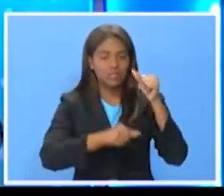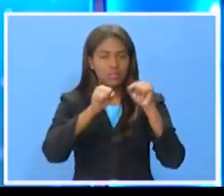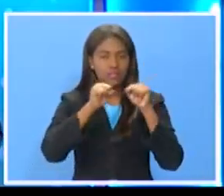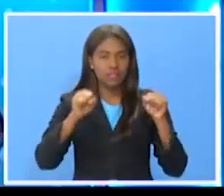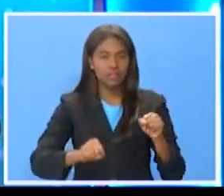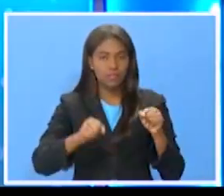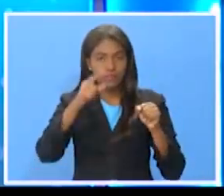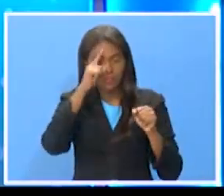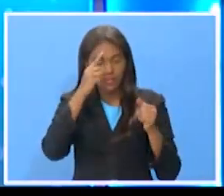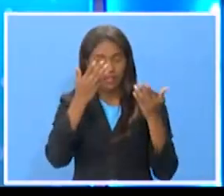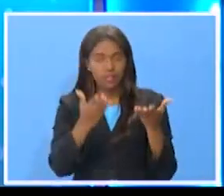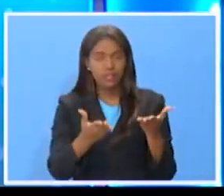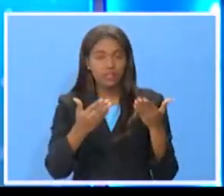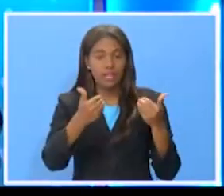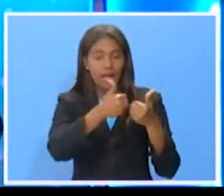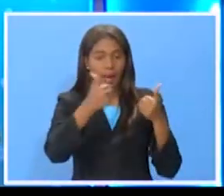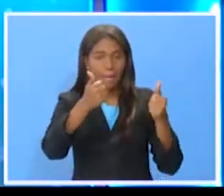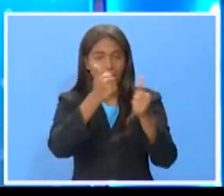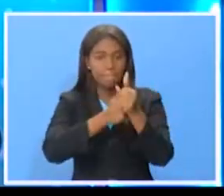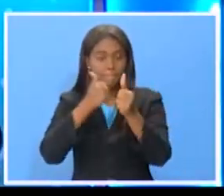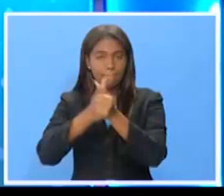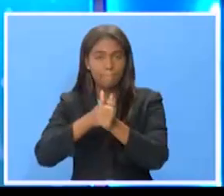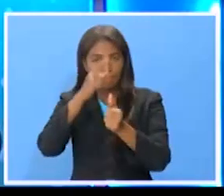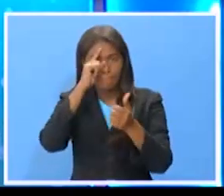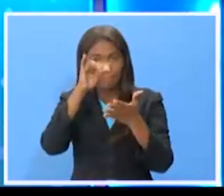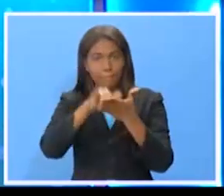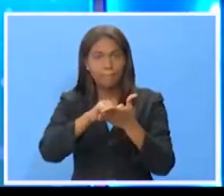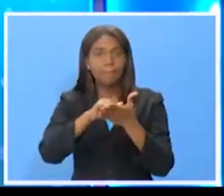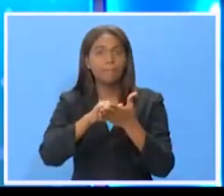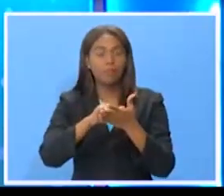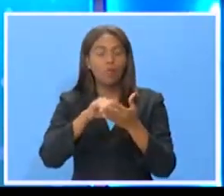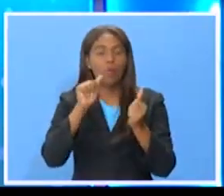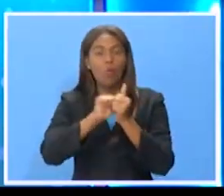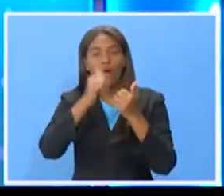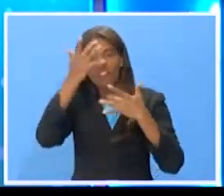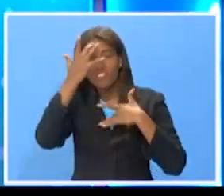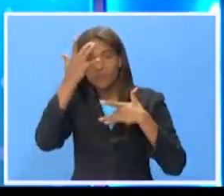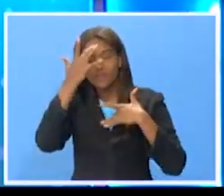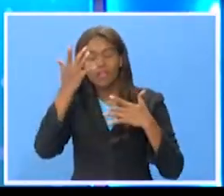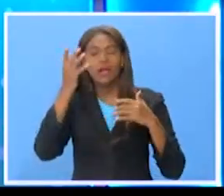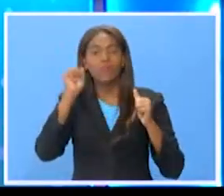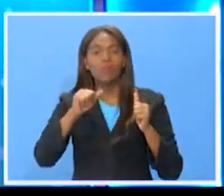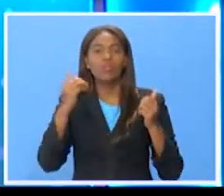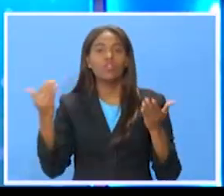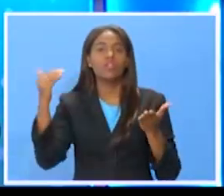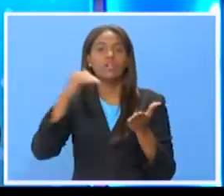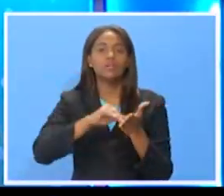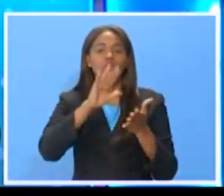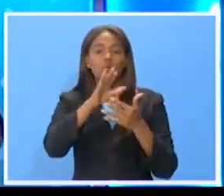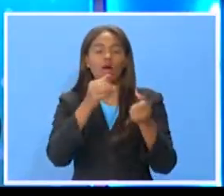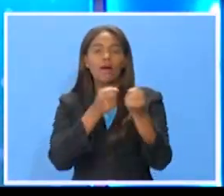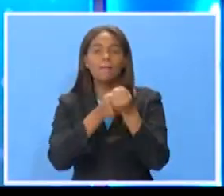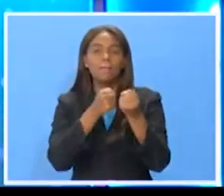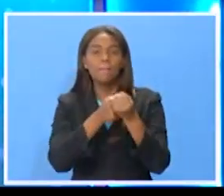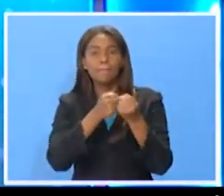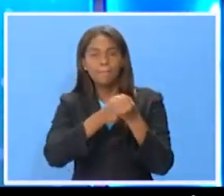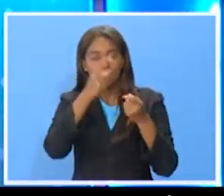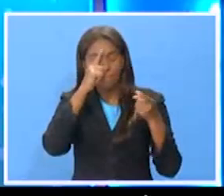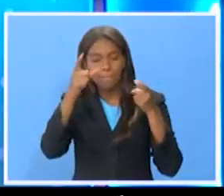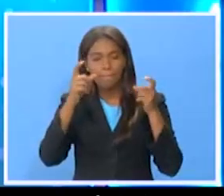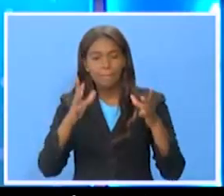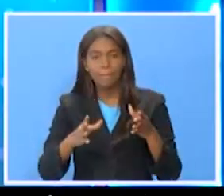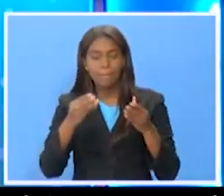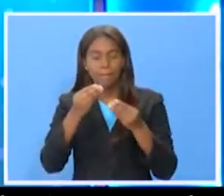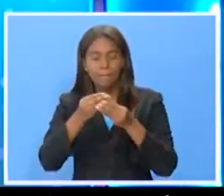de capitalización individual del régimen contributivo con enfermedad terminal retiren sus aportes de las administradoras